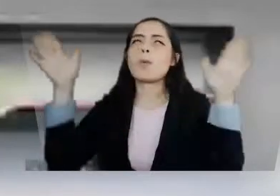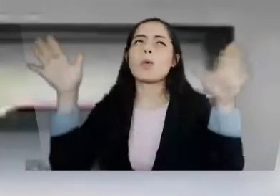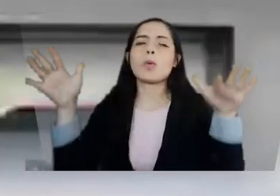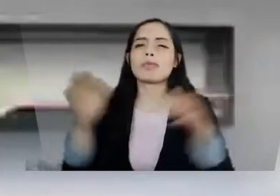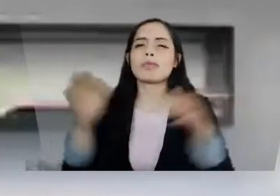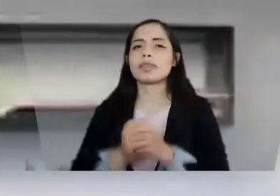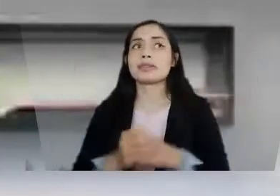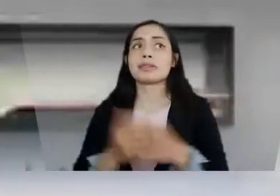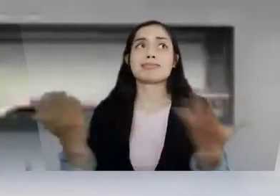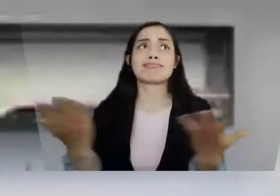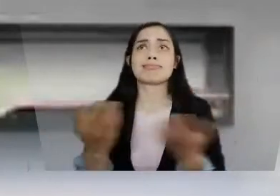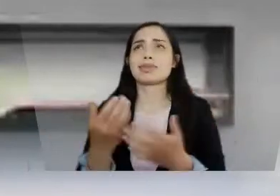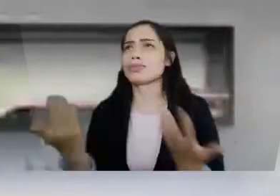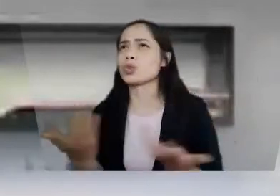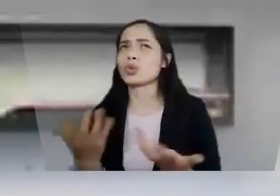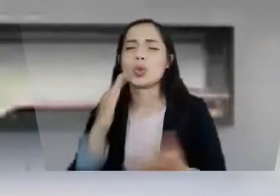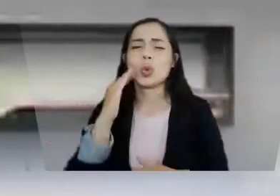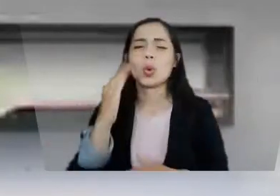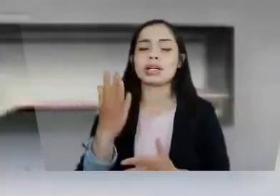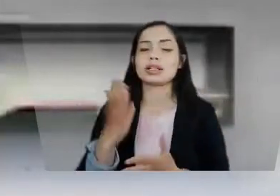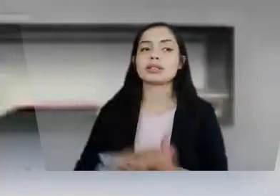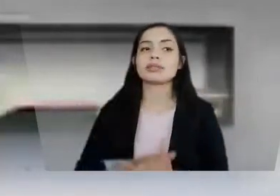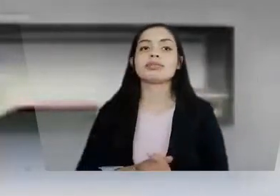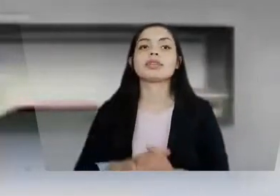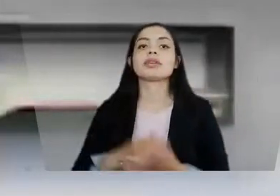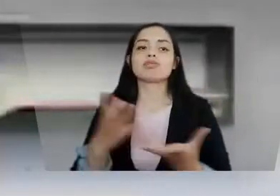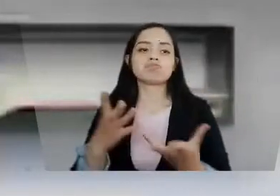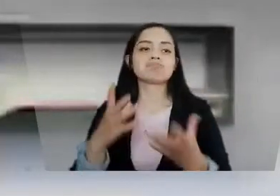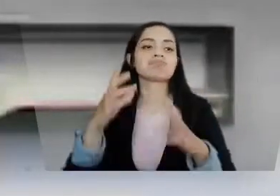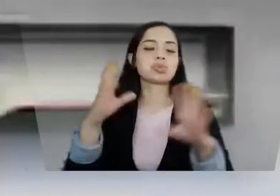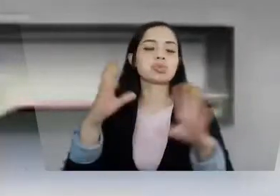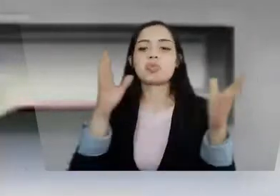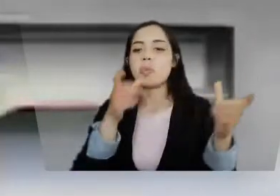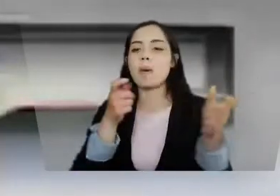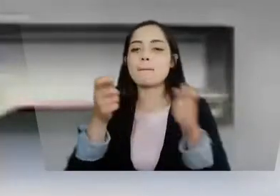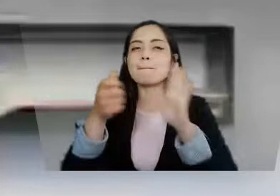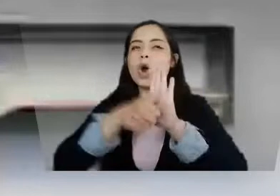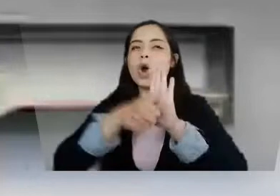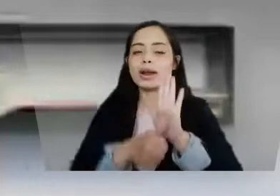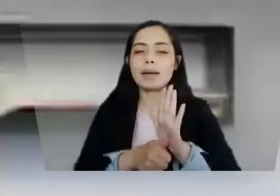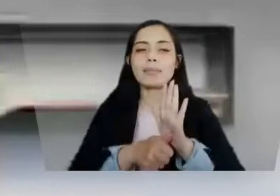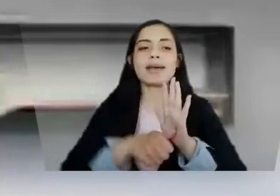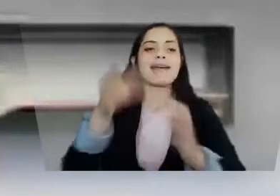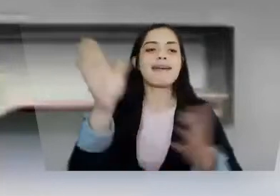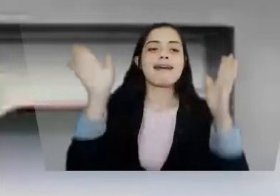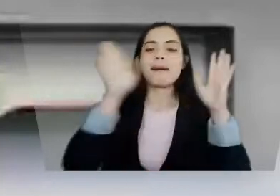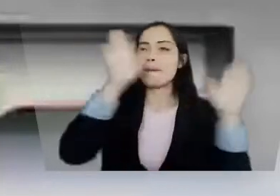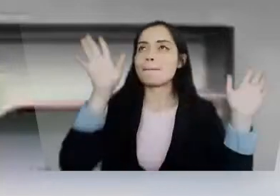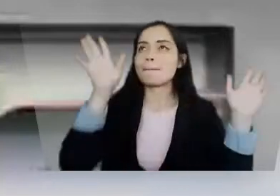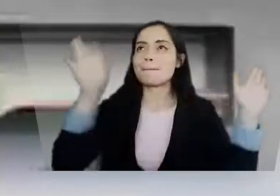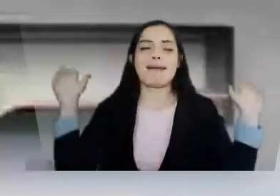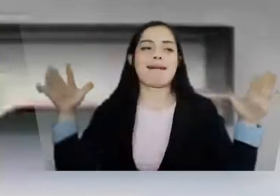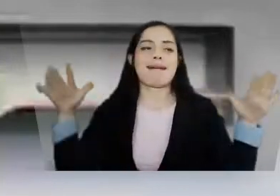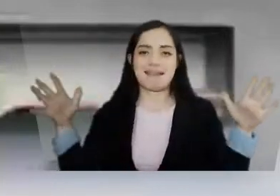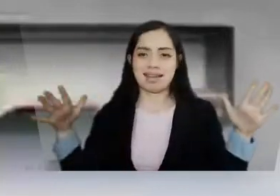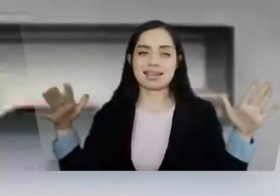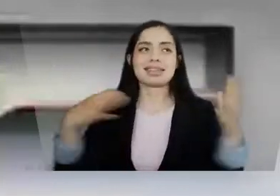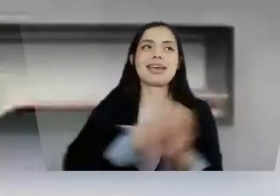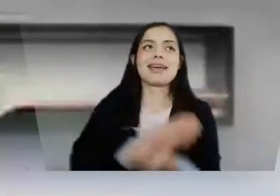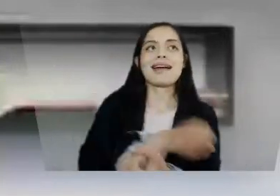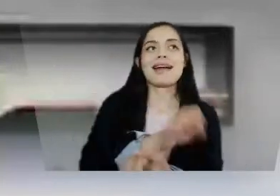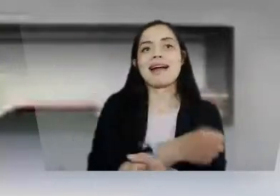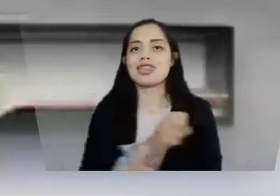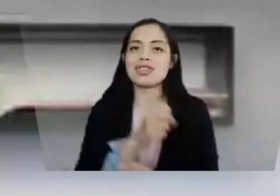donde intervinieron instituciones como el Instituto Humboldt, el Instituto de Ciencias Naturales de la Universidad Nacional de Colombia,